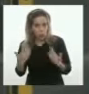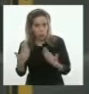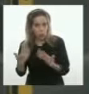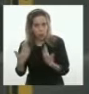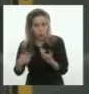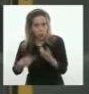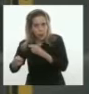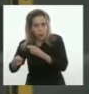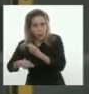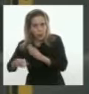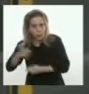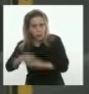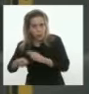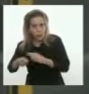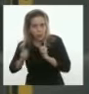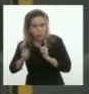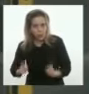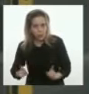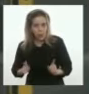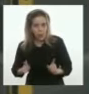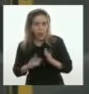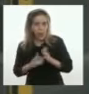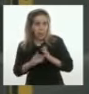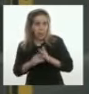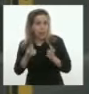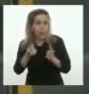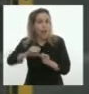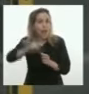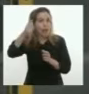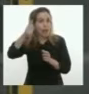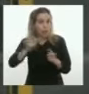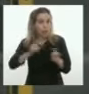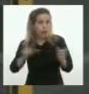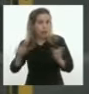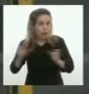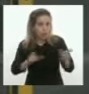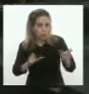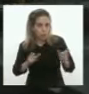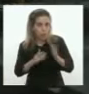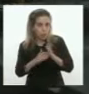teniendo márgenes de ganancias razonables simplemente